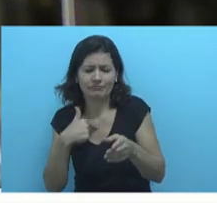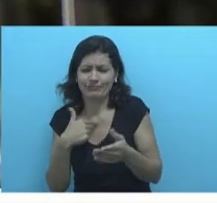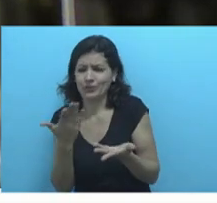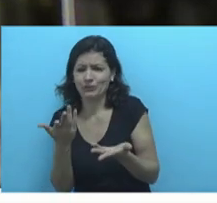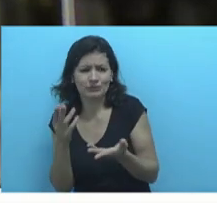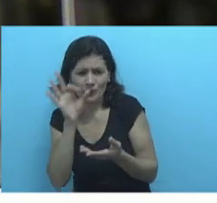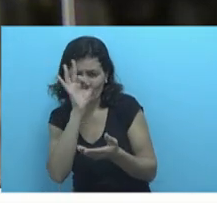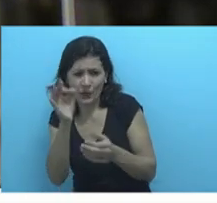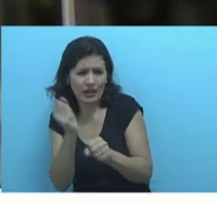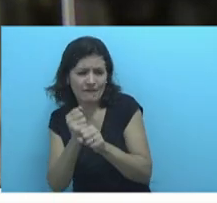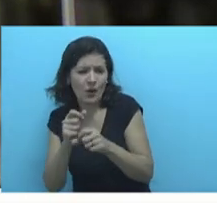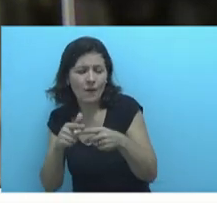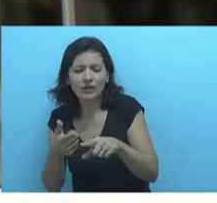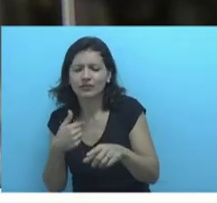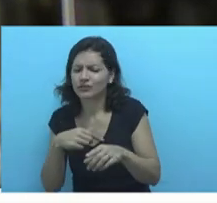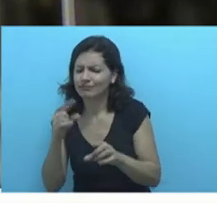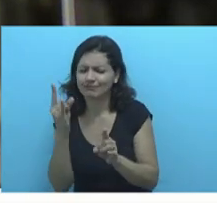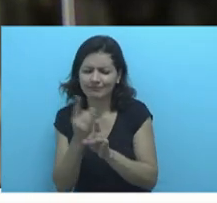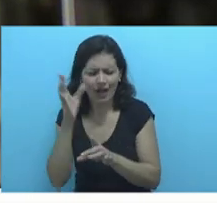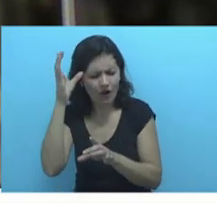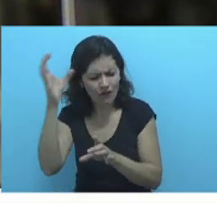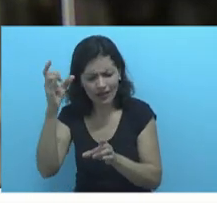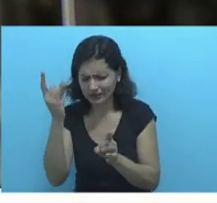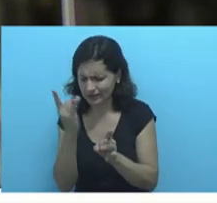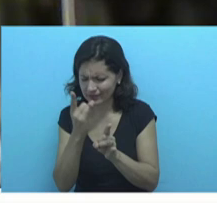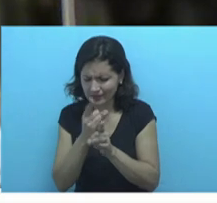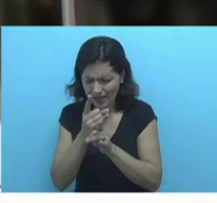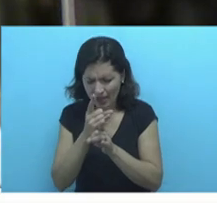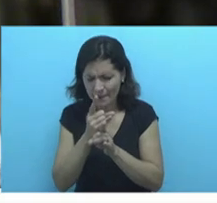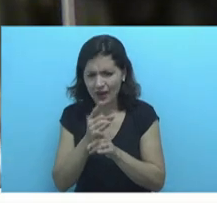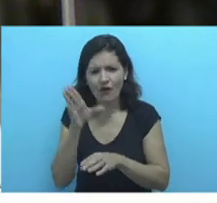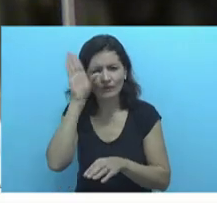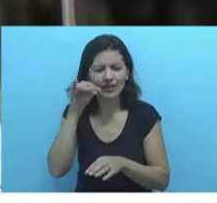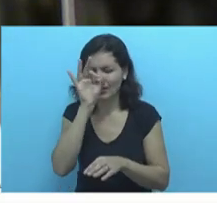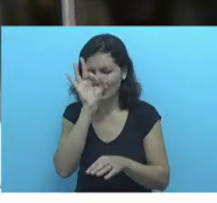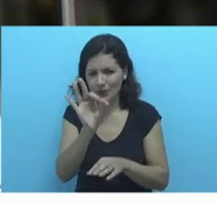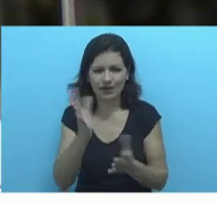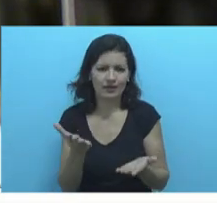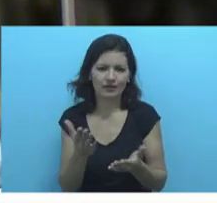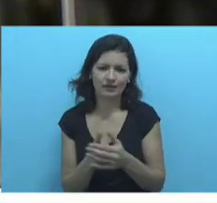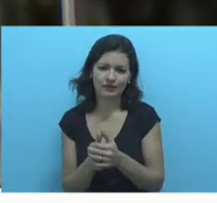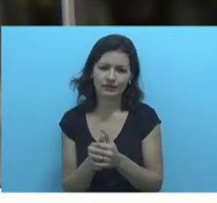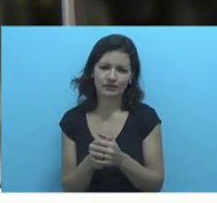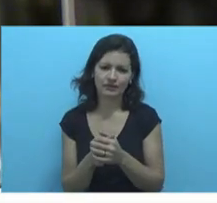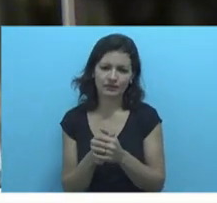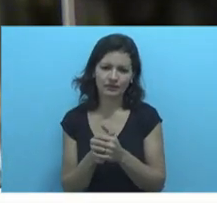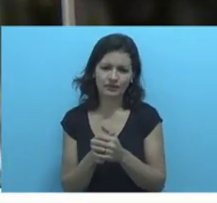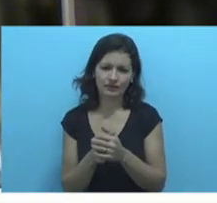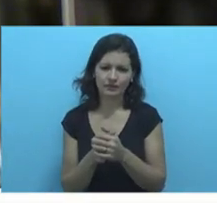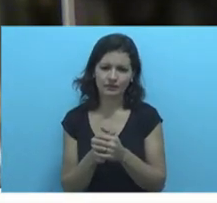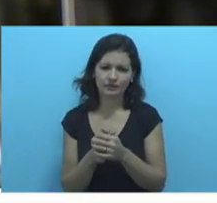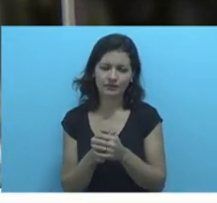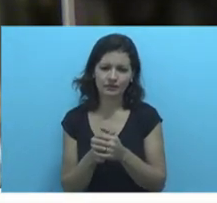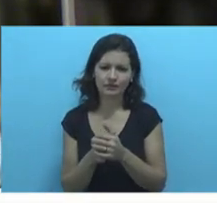olvidar nunca, sobre todo viniendo de otro espacio, y que no me había sido fácil poder insertarme